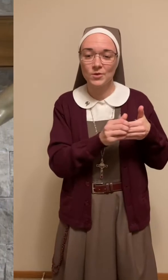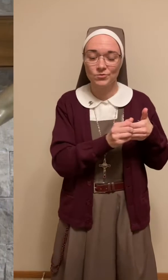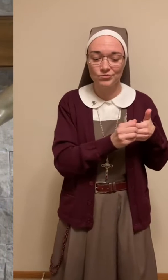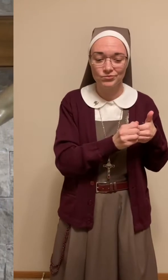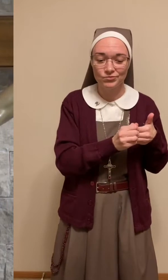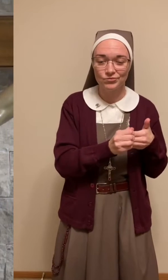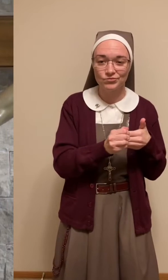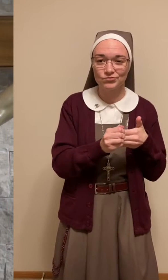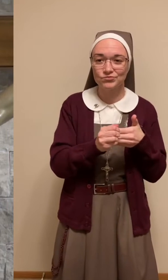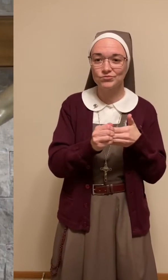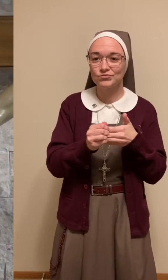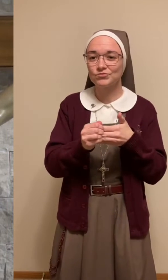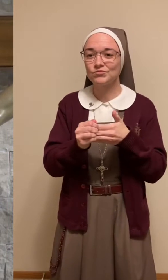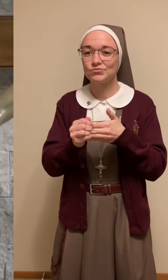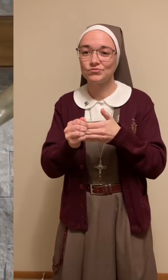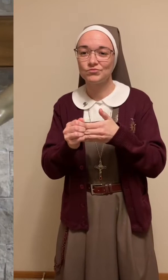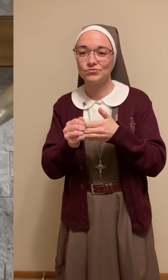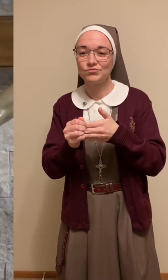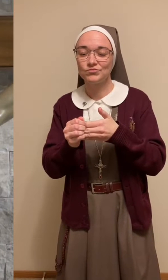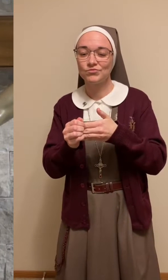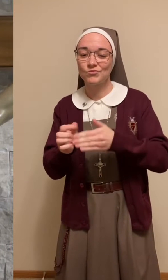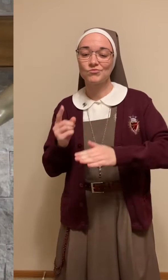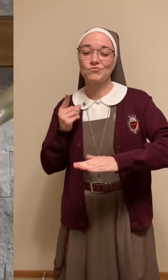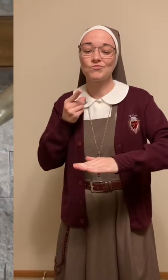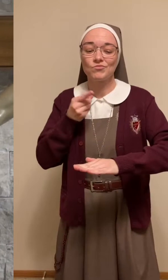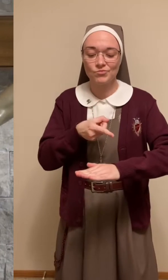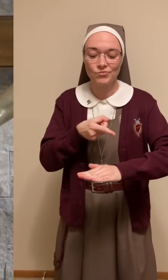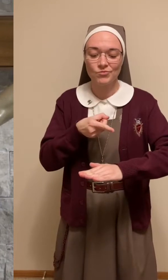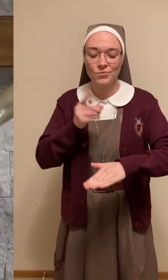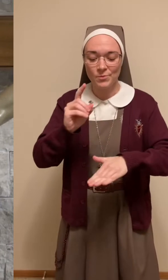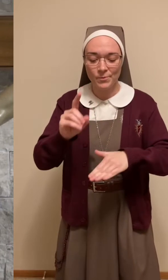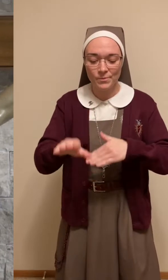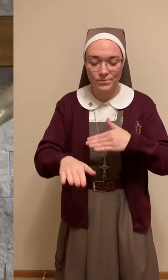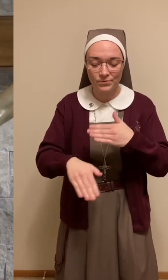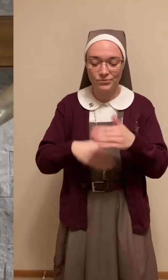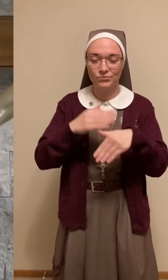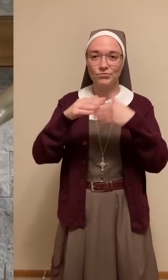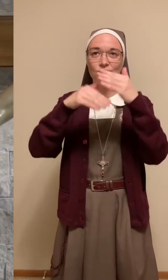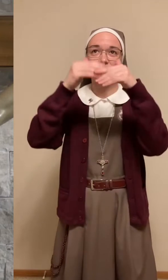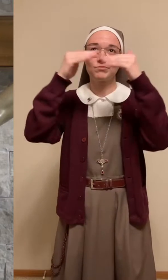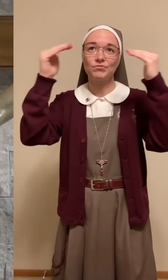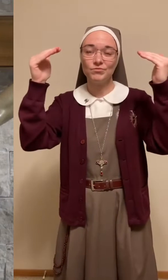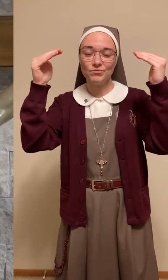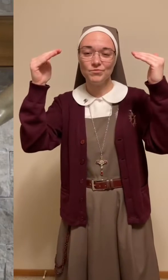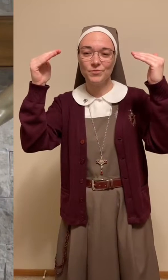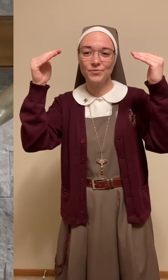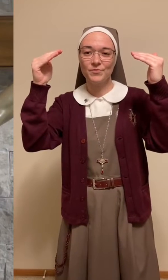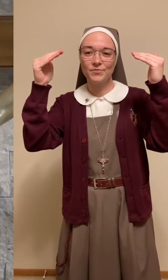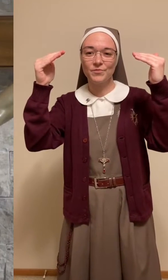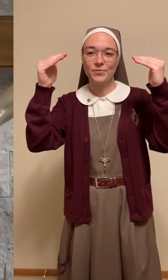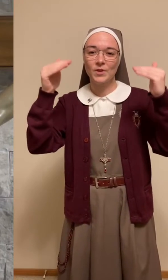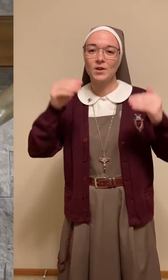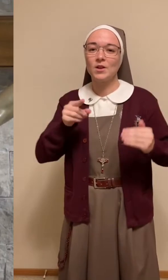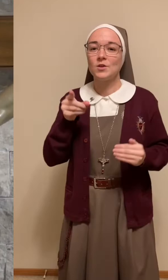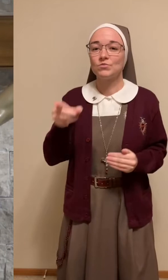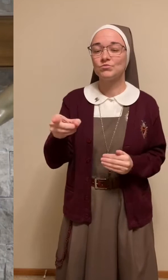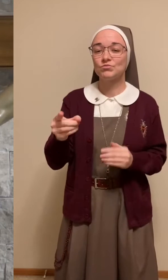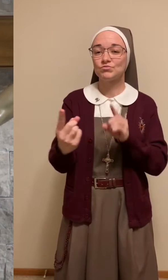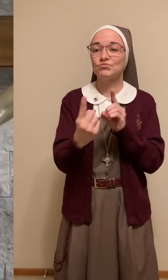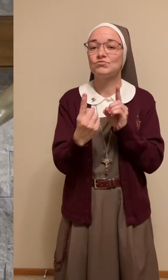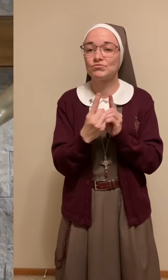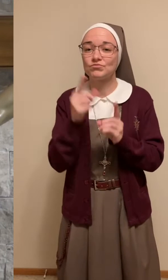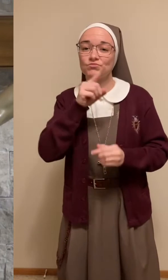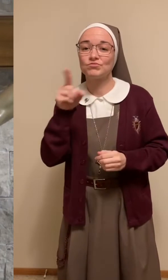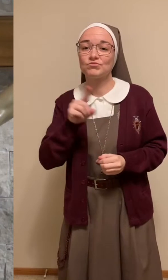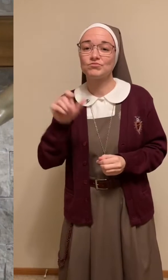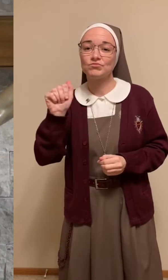Y desde ahí lo ibas a llevar a elevarse a la realidad del reino te